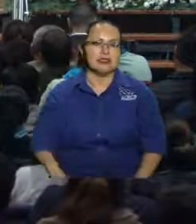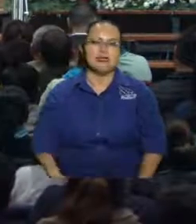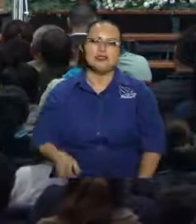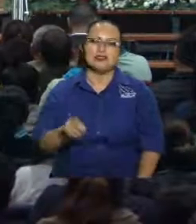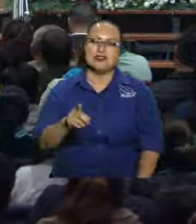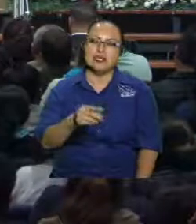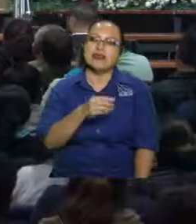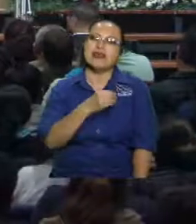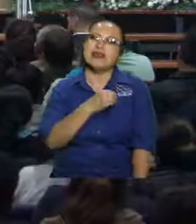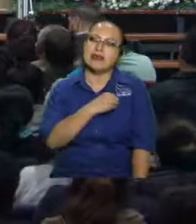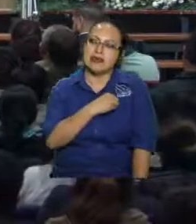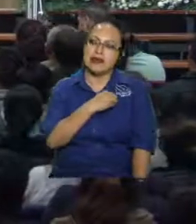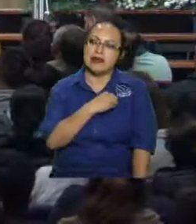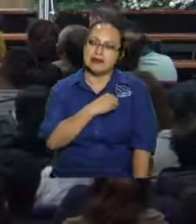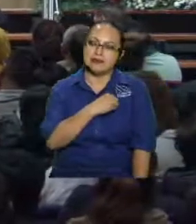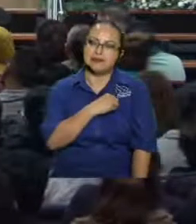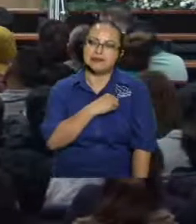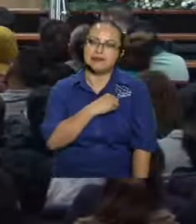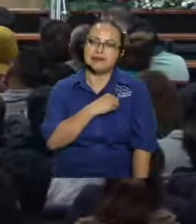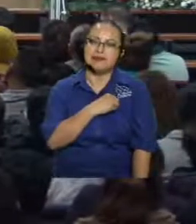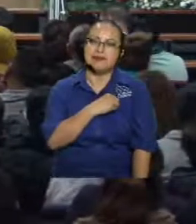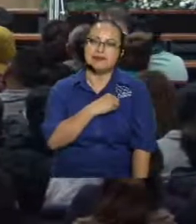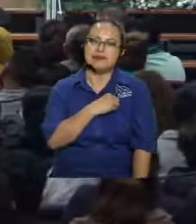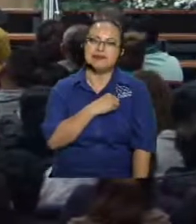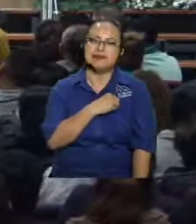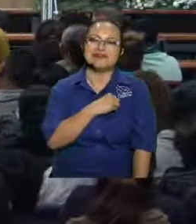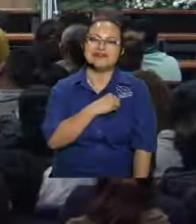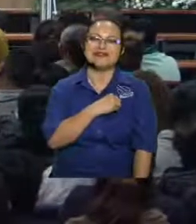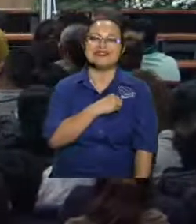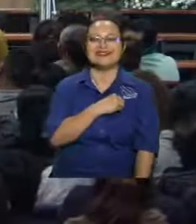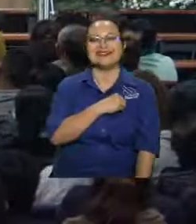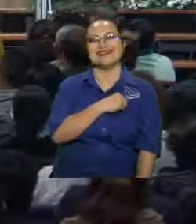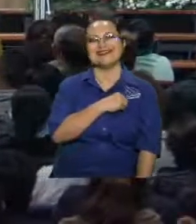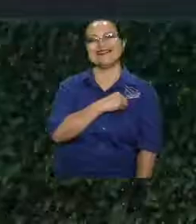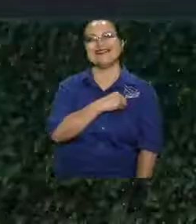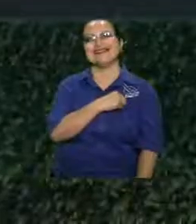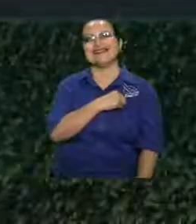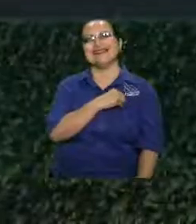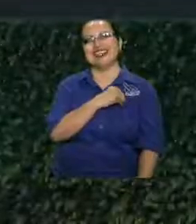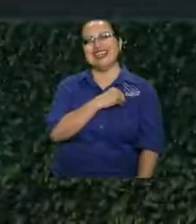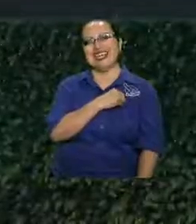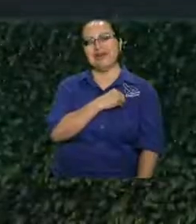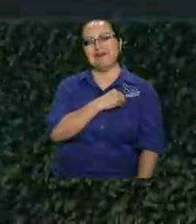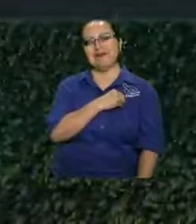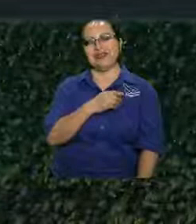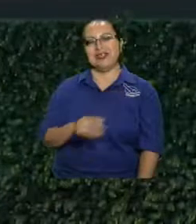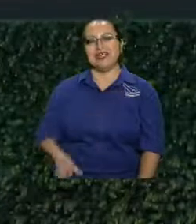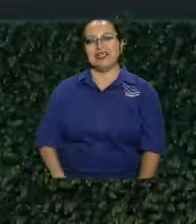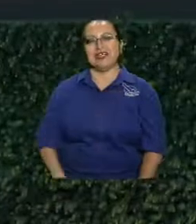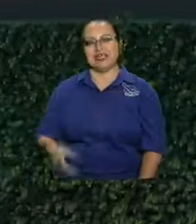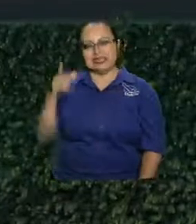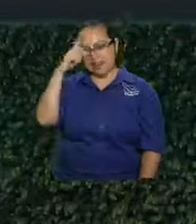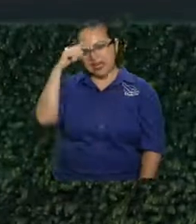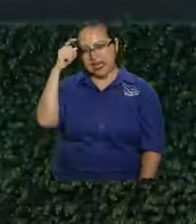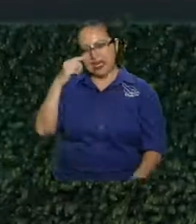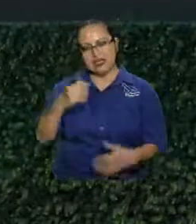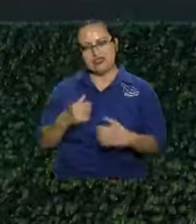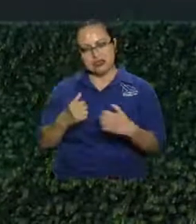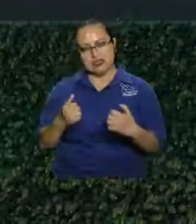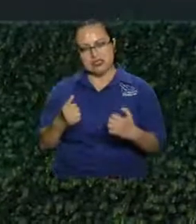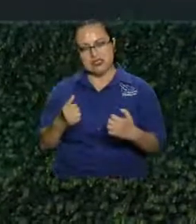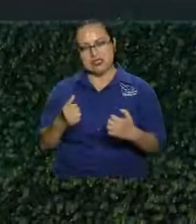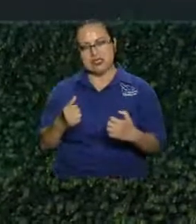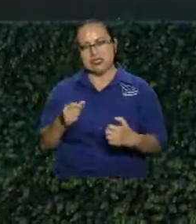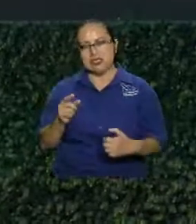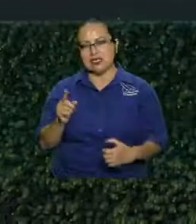Es un intermediario. Si usted quería, y yo no estoy diciendo que no se pueda conseguir algo más económico o una mejor fuente. No estoy diciendo